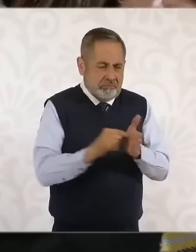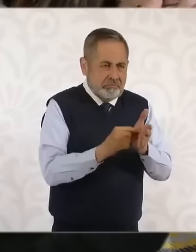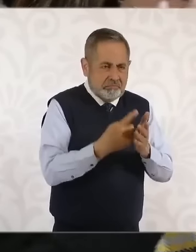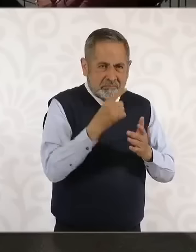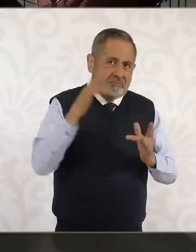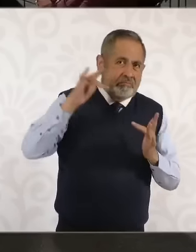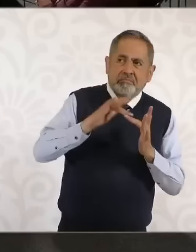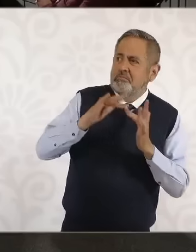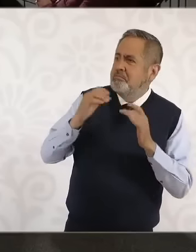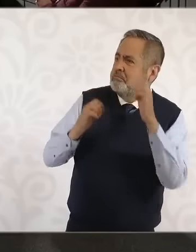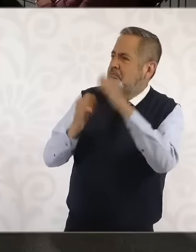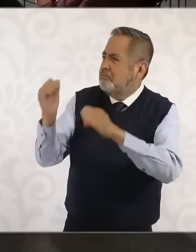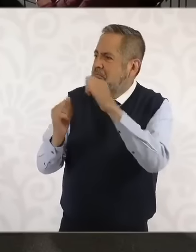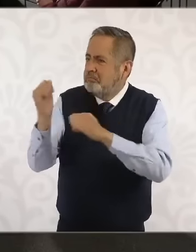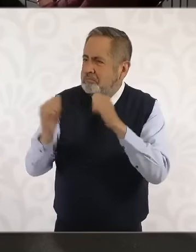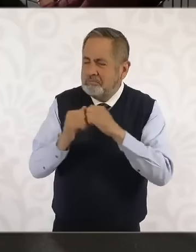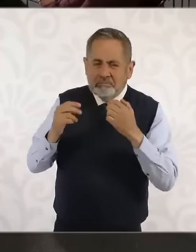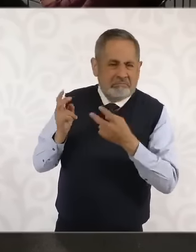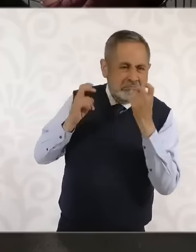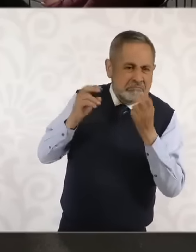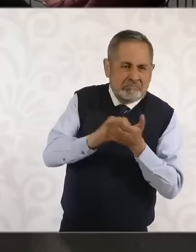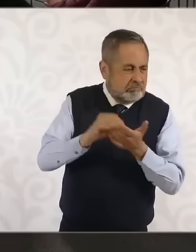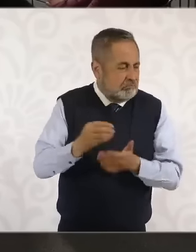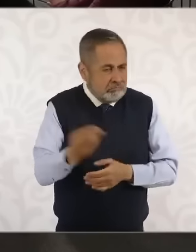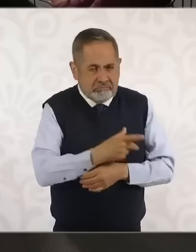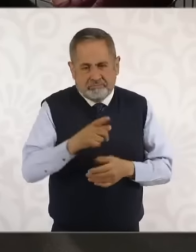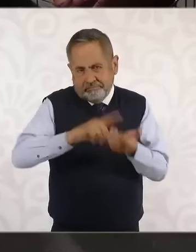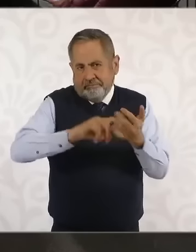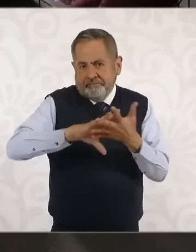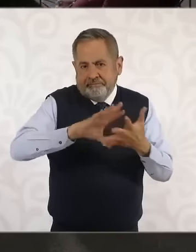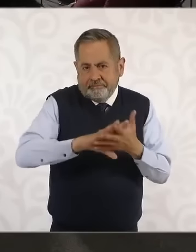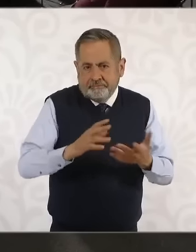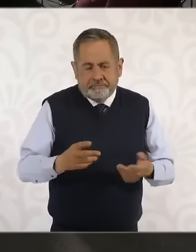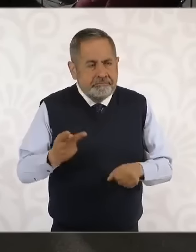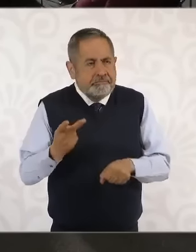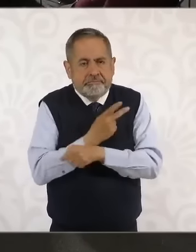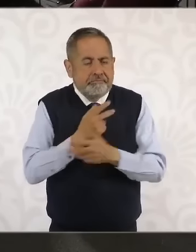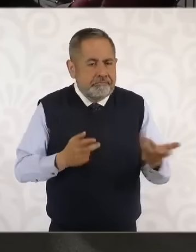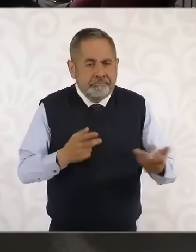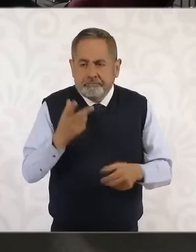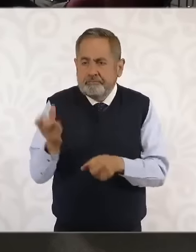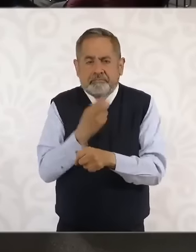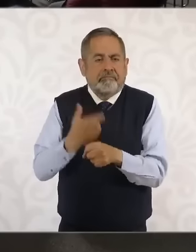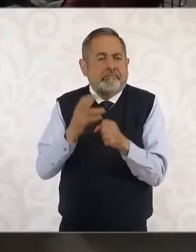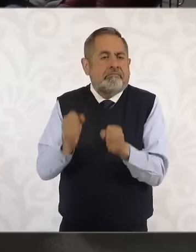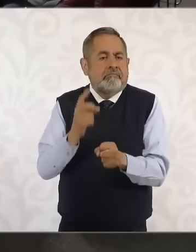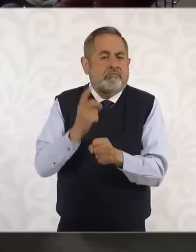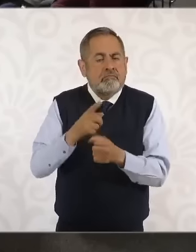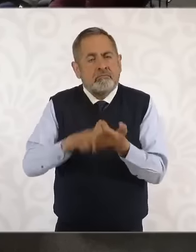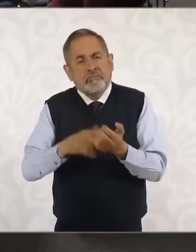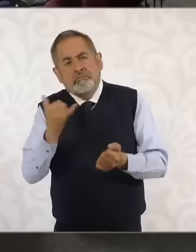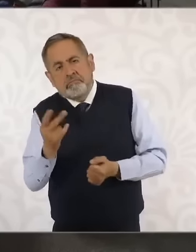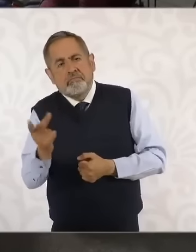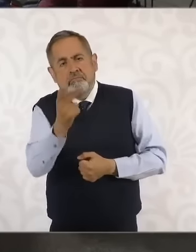país, y en ese sentido saber cuál es el programa que la Secretaría de Seguridad y usted como Presidente de la República